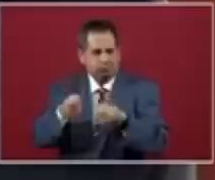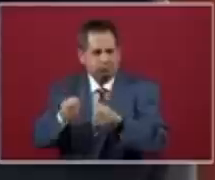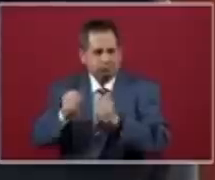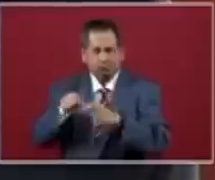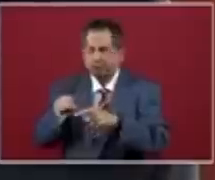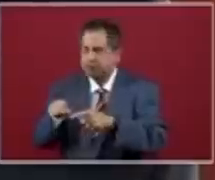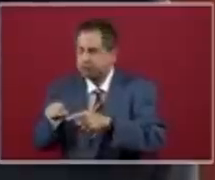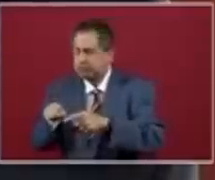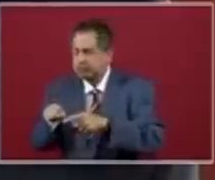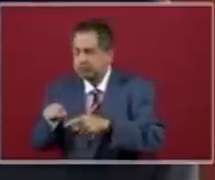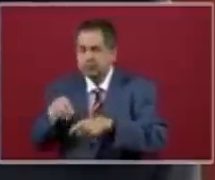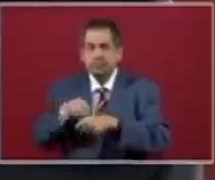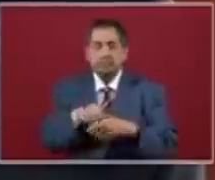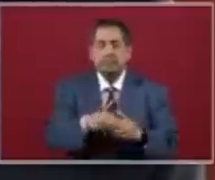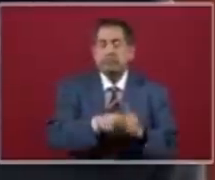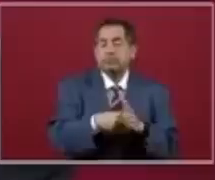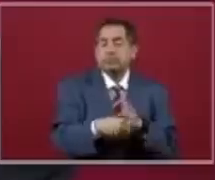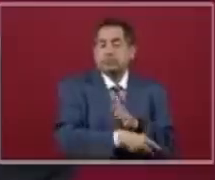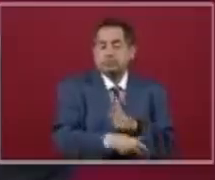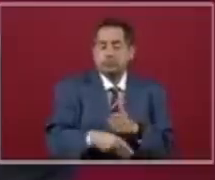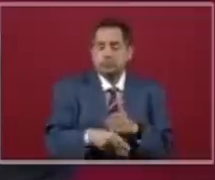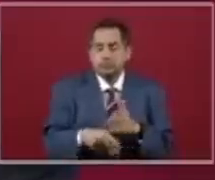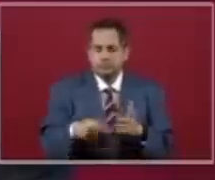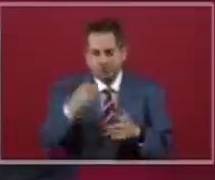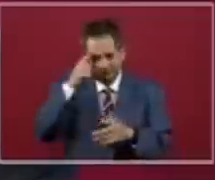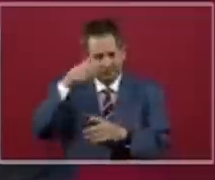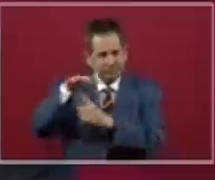del helicóptero que se desplomó, que se cayó,